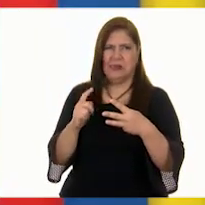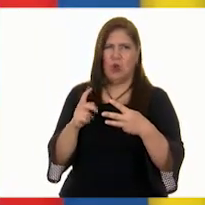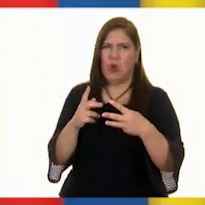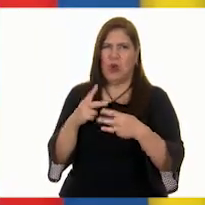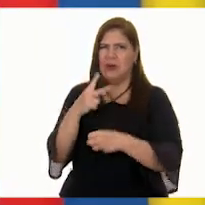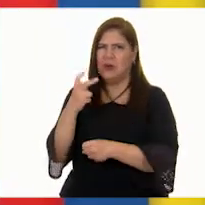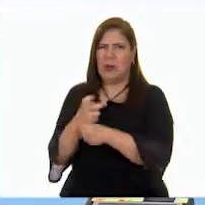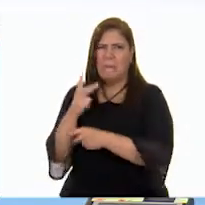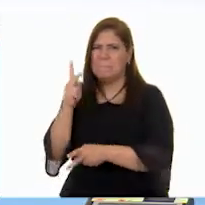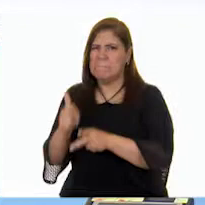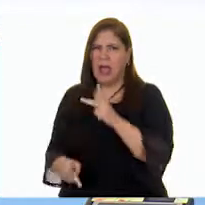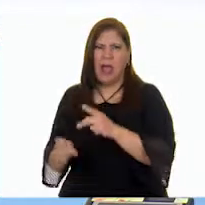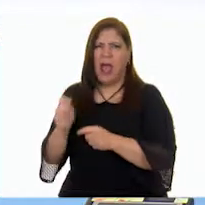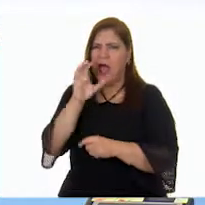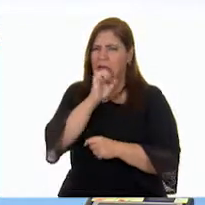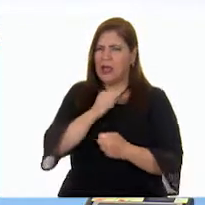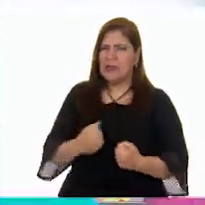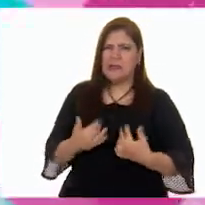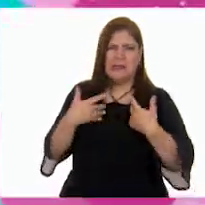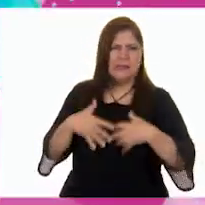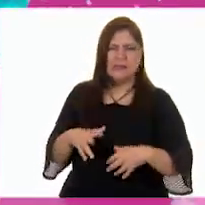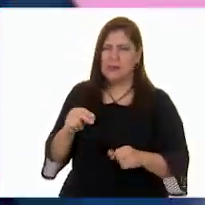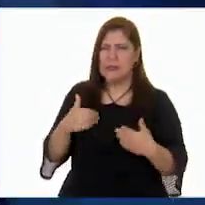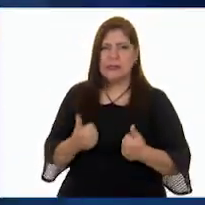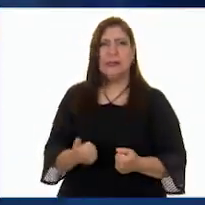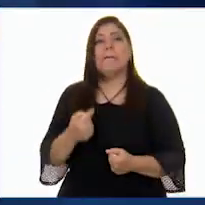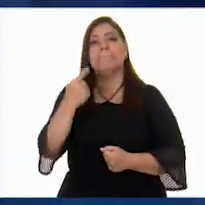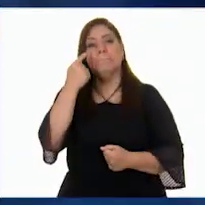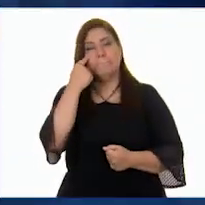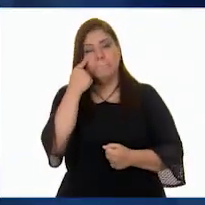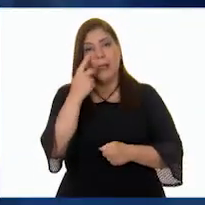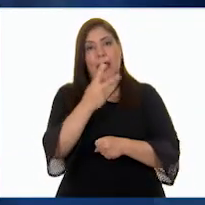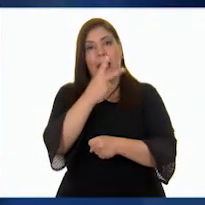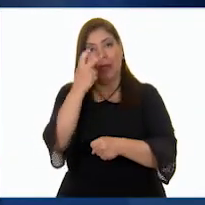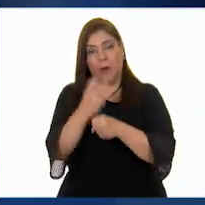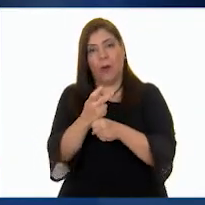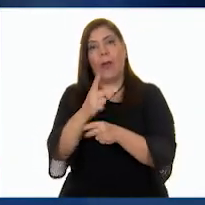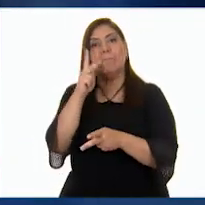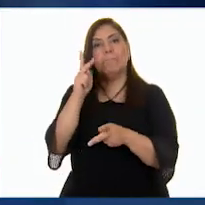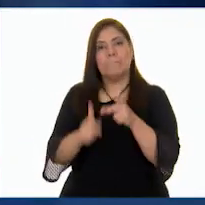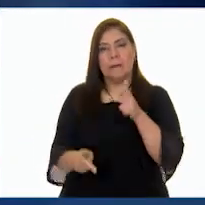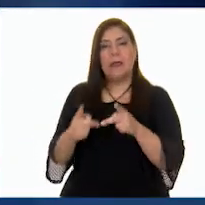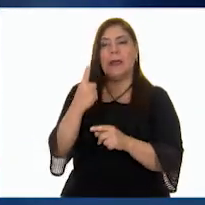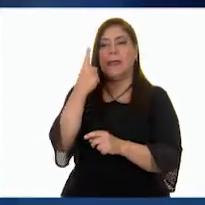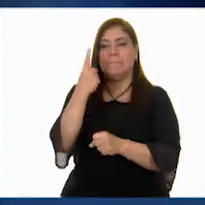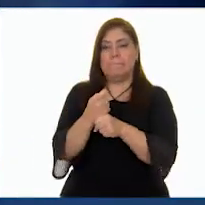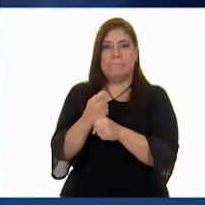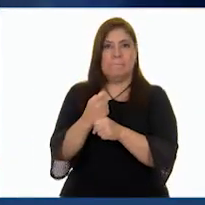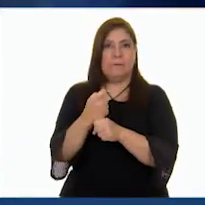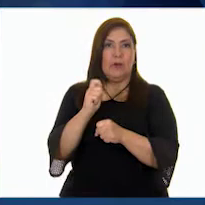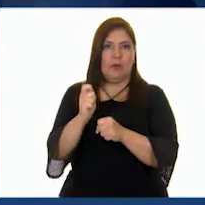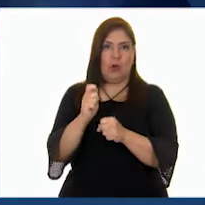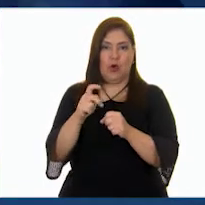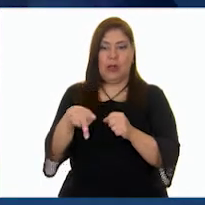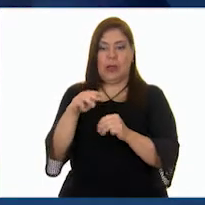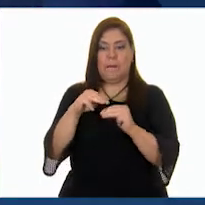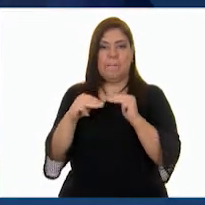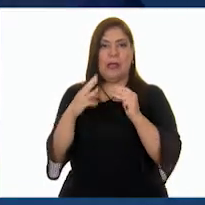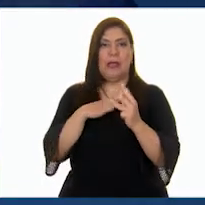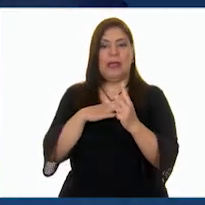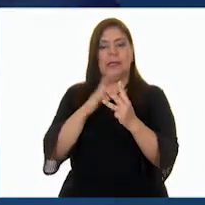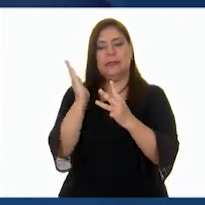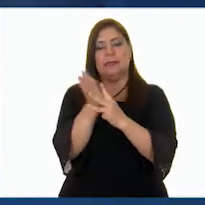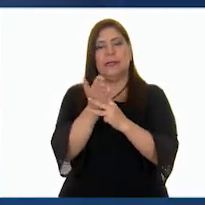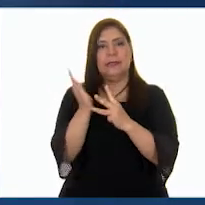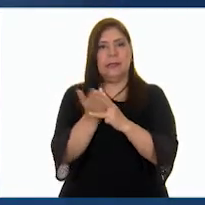y eso. Ah, es que en la segunda mitad del primer kilómetro se divide en tres partes.